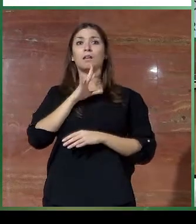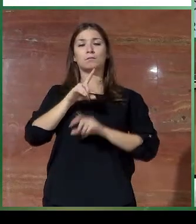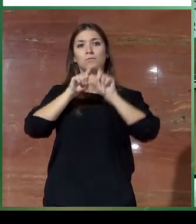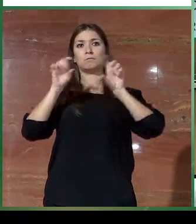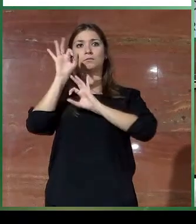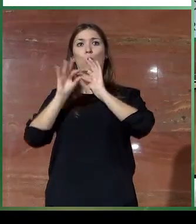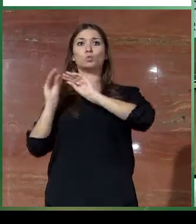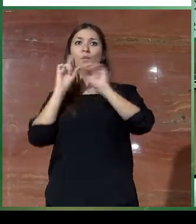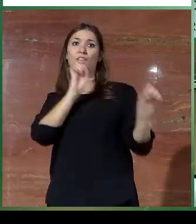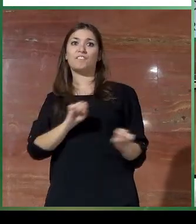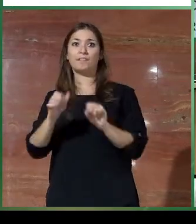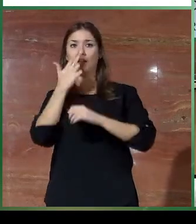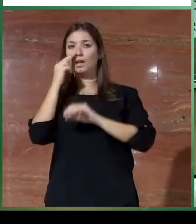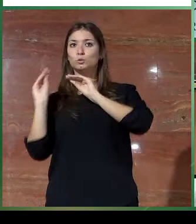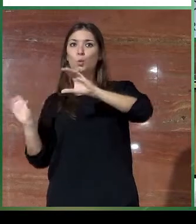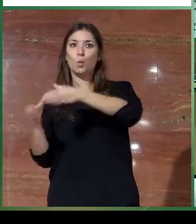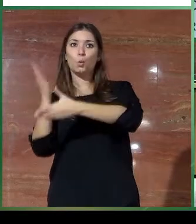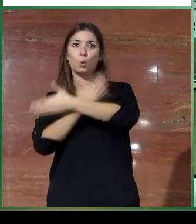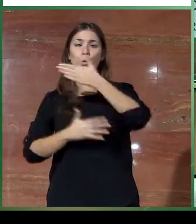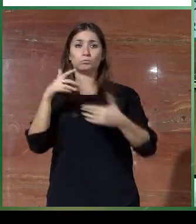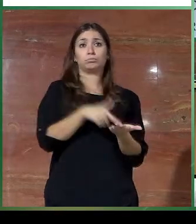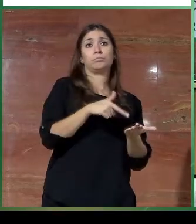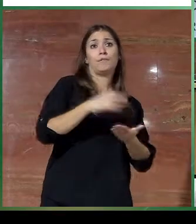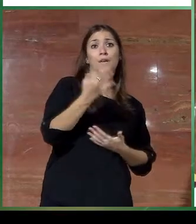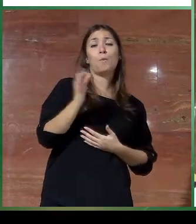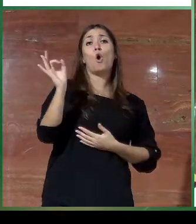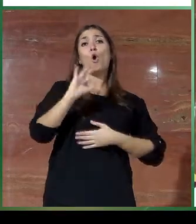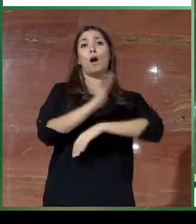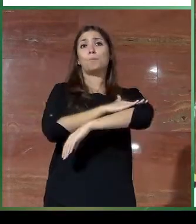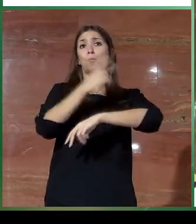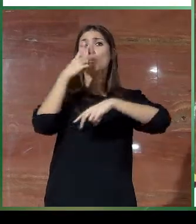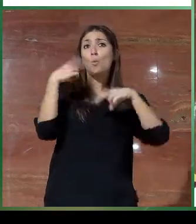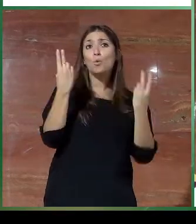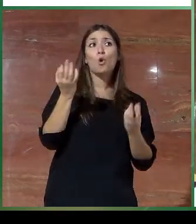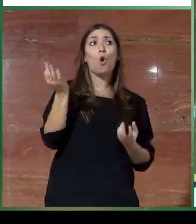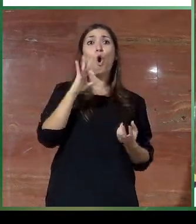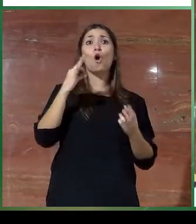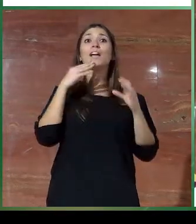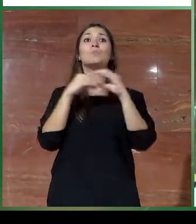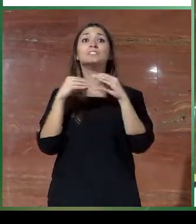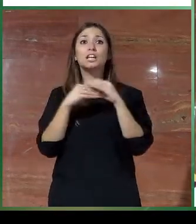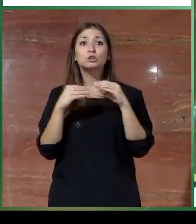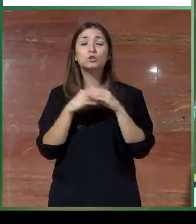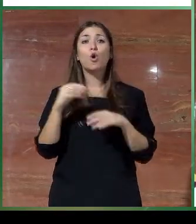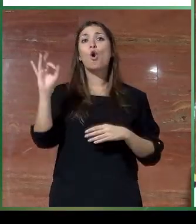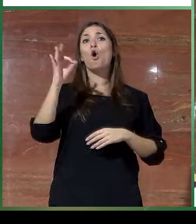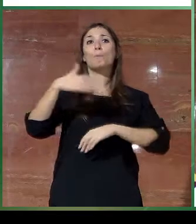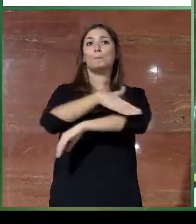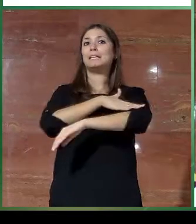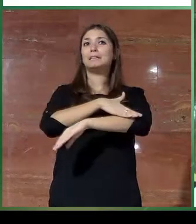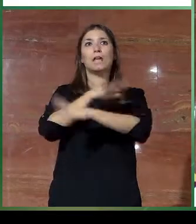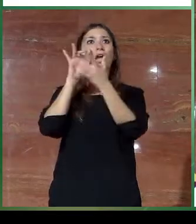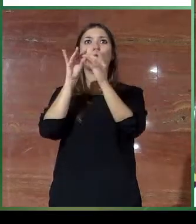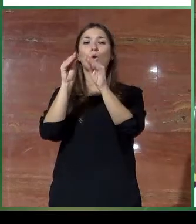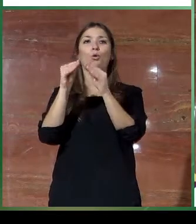organizaciones que están defendiendo los intereses de la discapacidad, o las administraciones, o el Inserso, o el ministerio correspondiente,